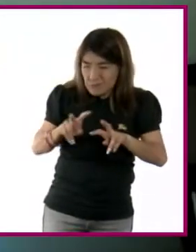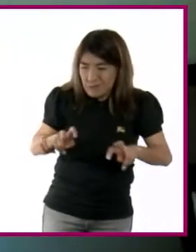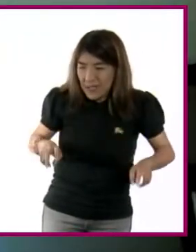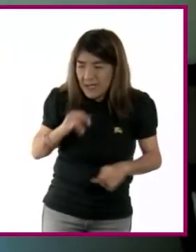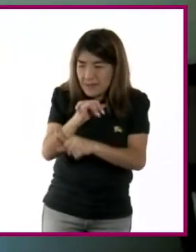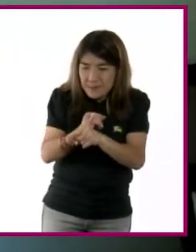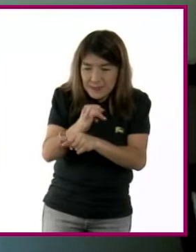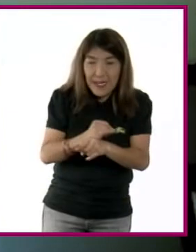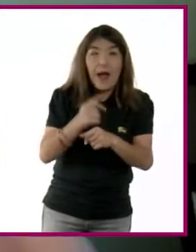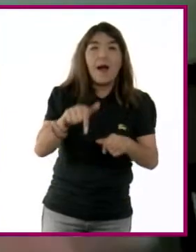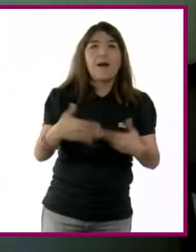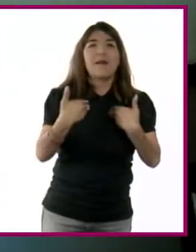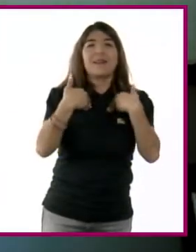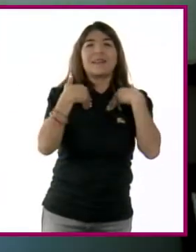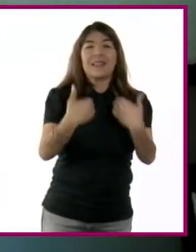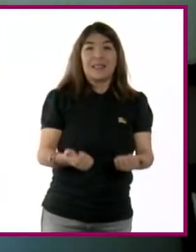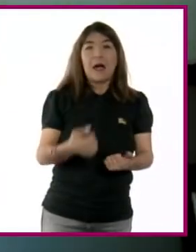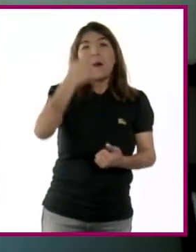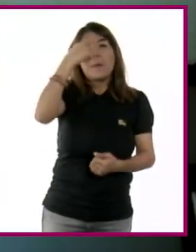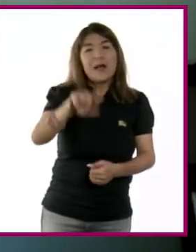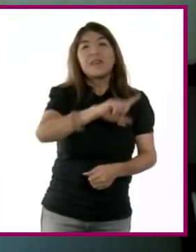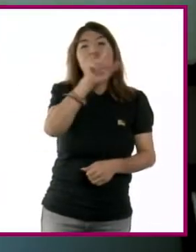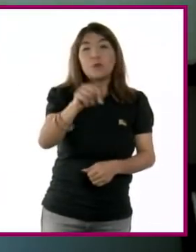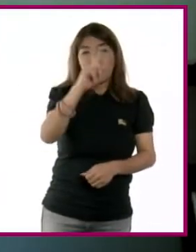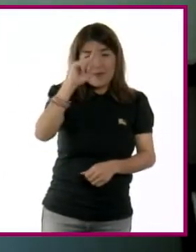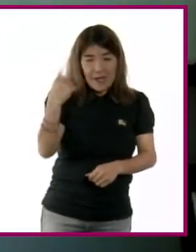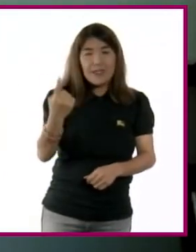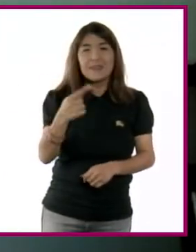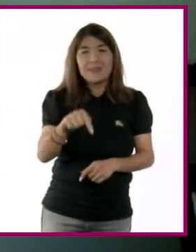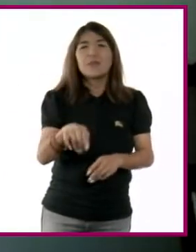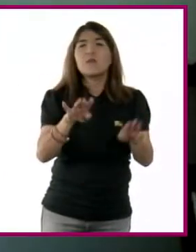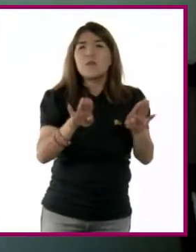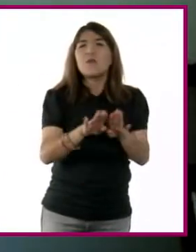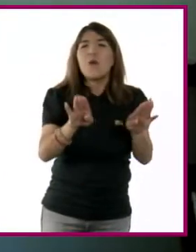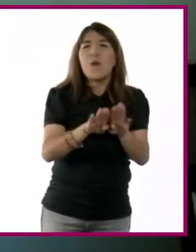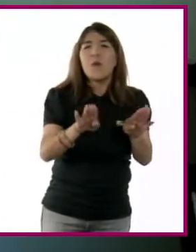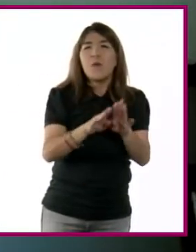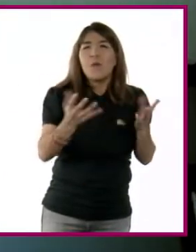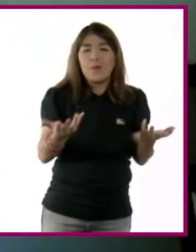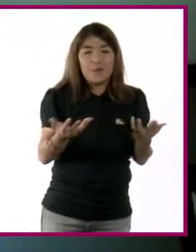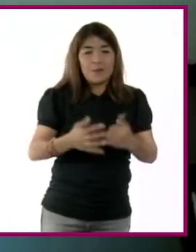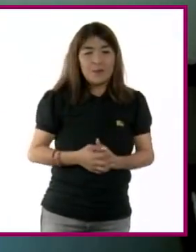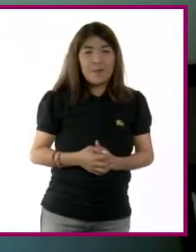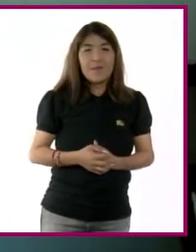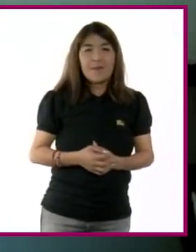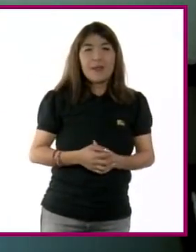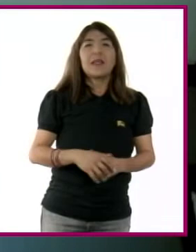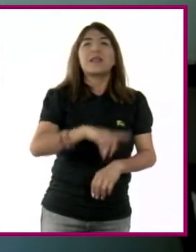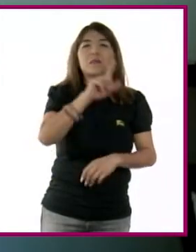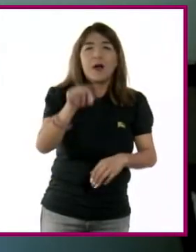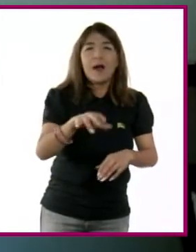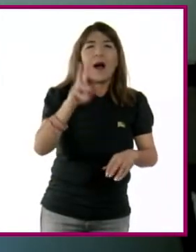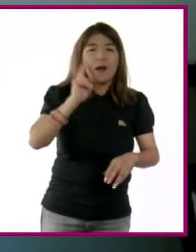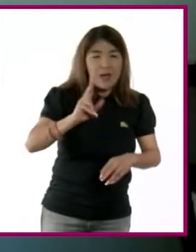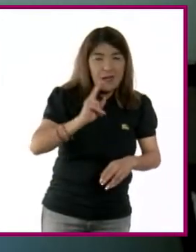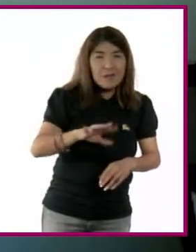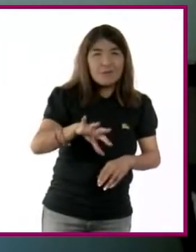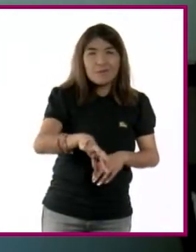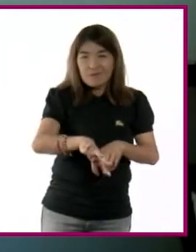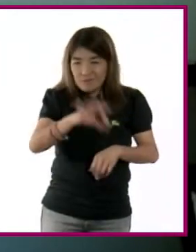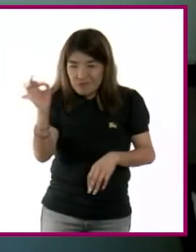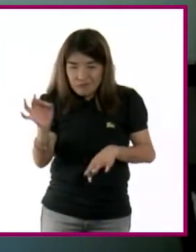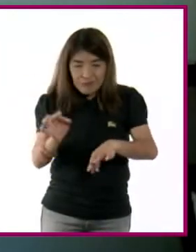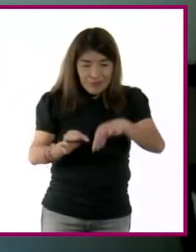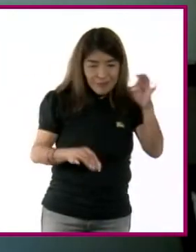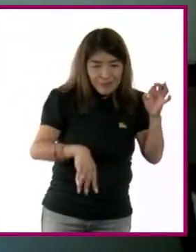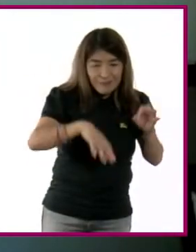para darle una estructura, nos va a facilitar entenderlos, o nos va a facilitar desentrañarlos para poder entender y para poder